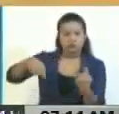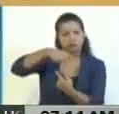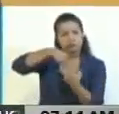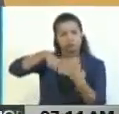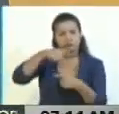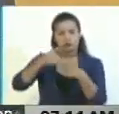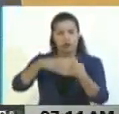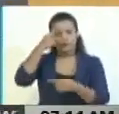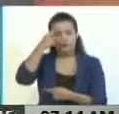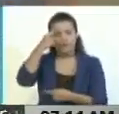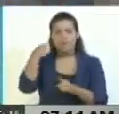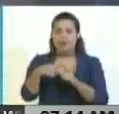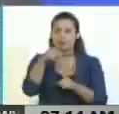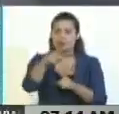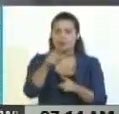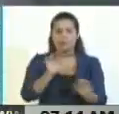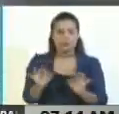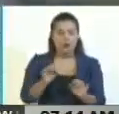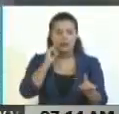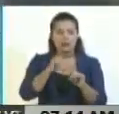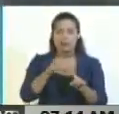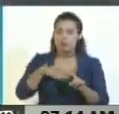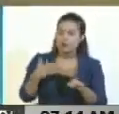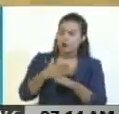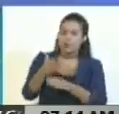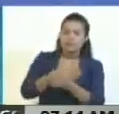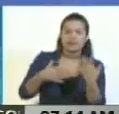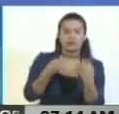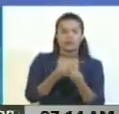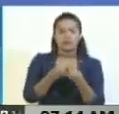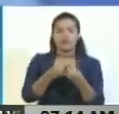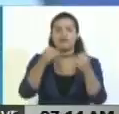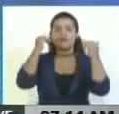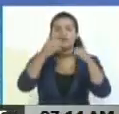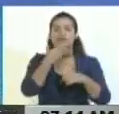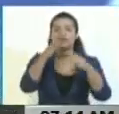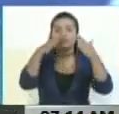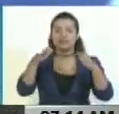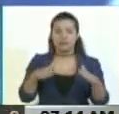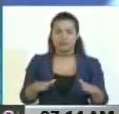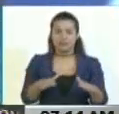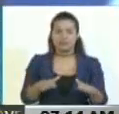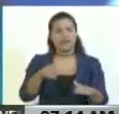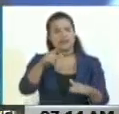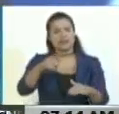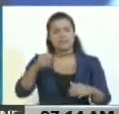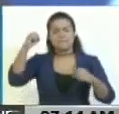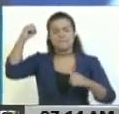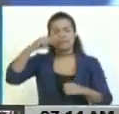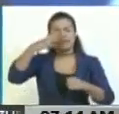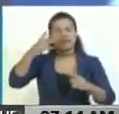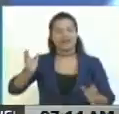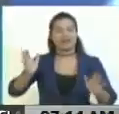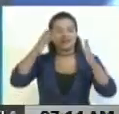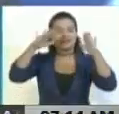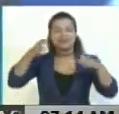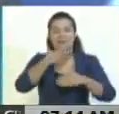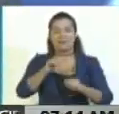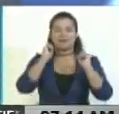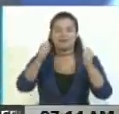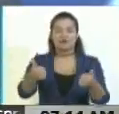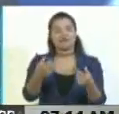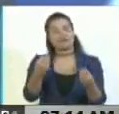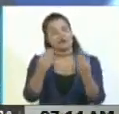día, y que se preparan para compartir en unión y hermandad las fiestas decembrinas. Prendan la luz, que es diciembre.